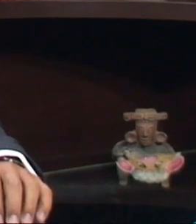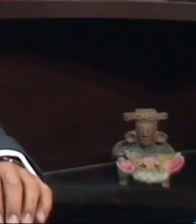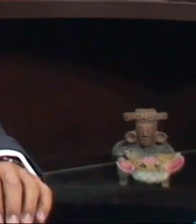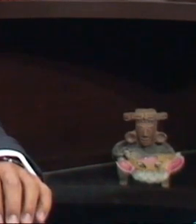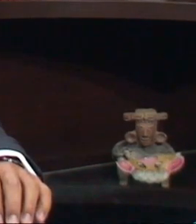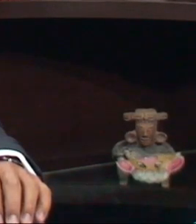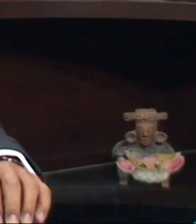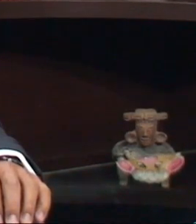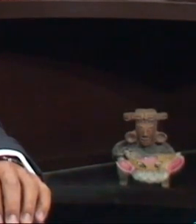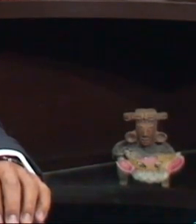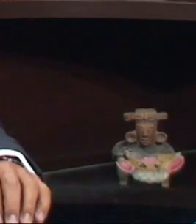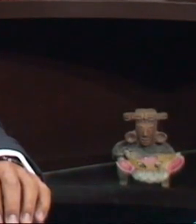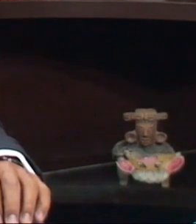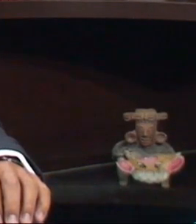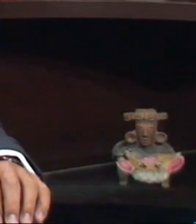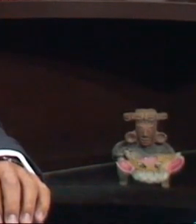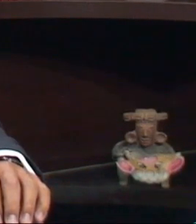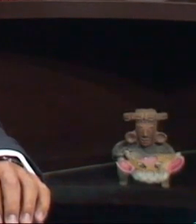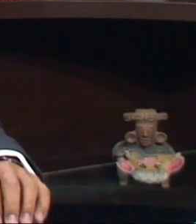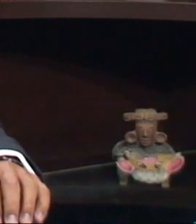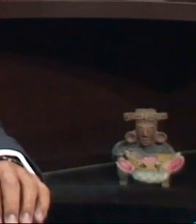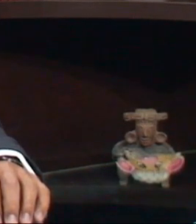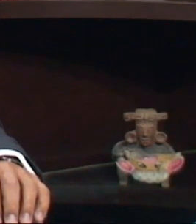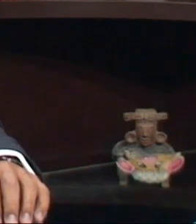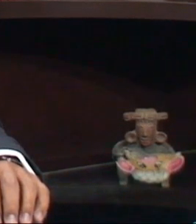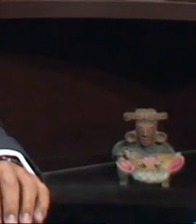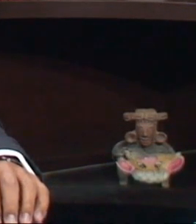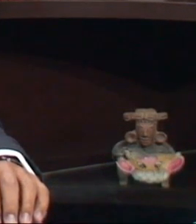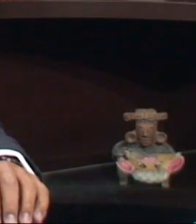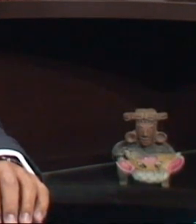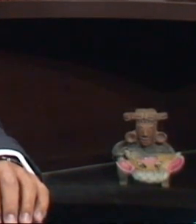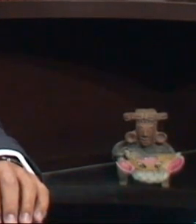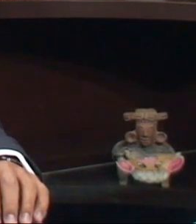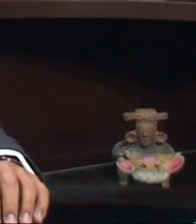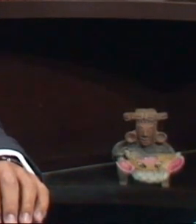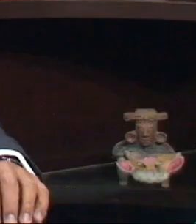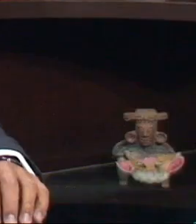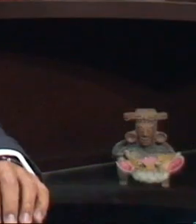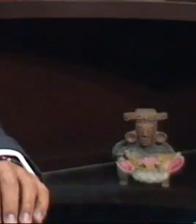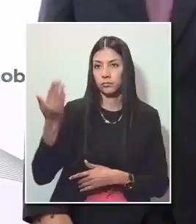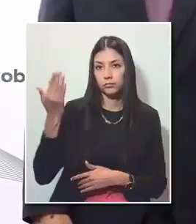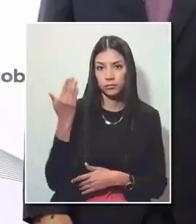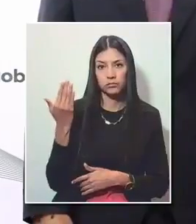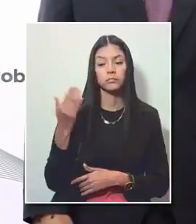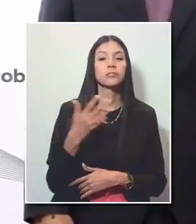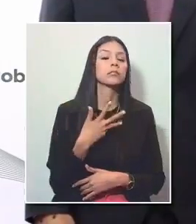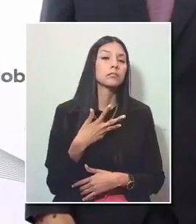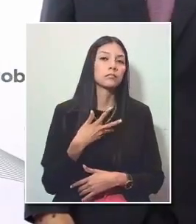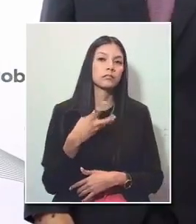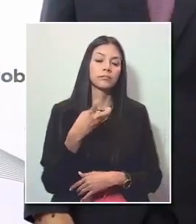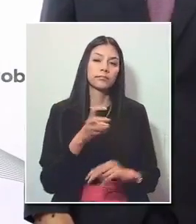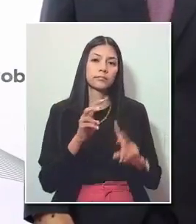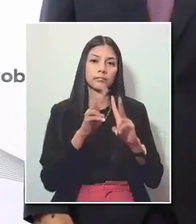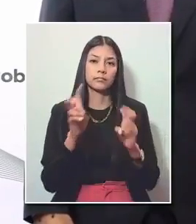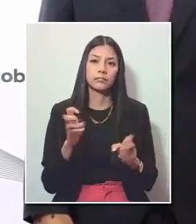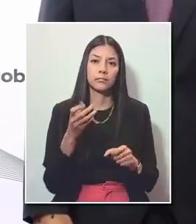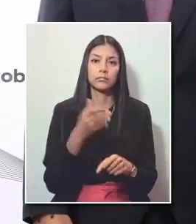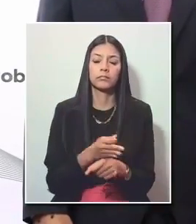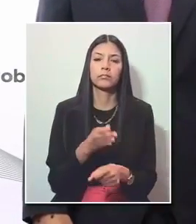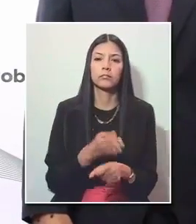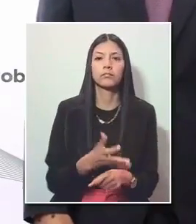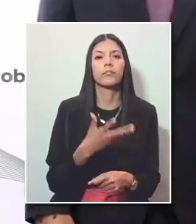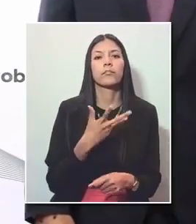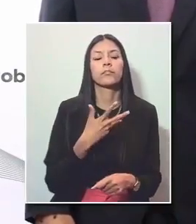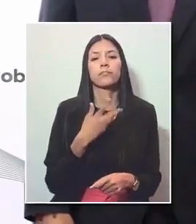de seguridad federales, además de dos aeronaves. Tenemos esta situación, hay